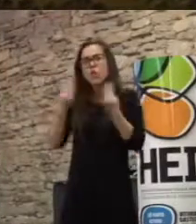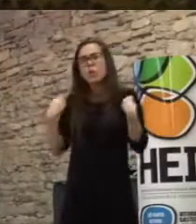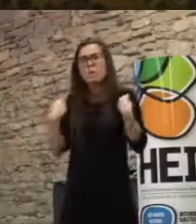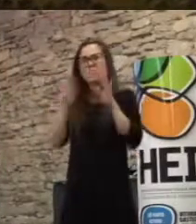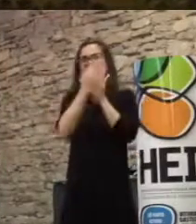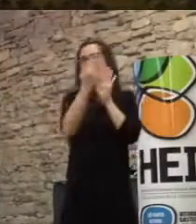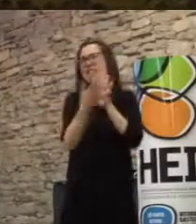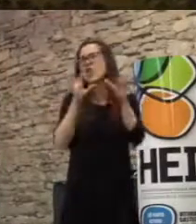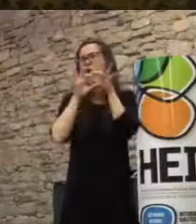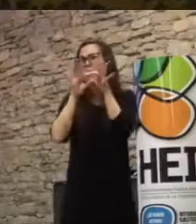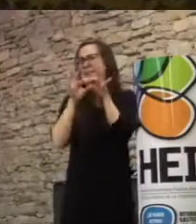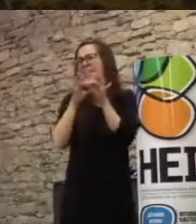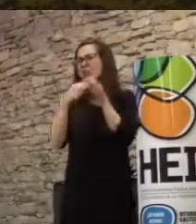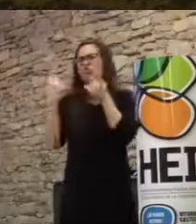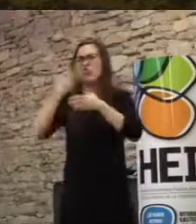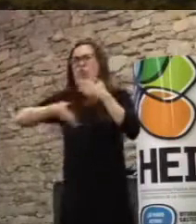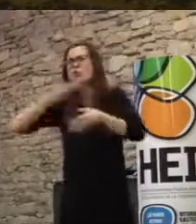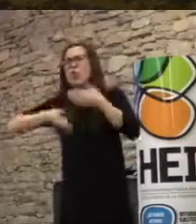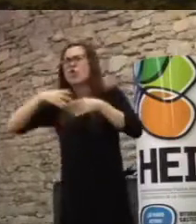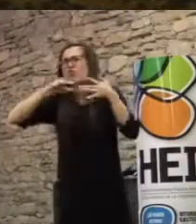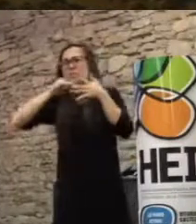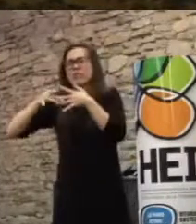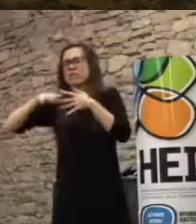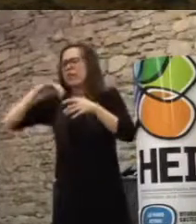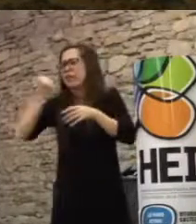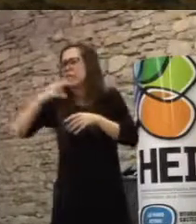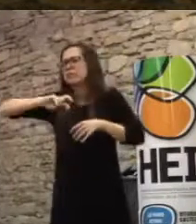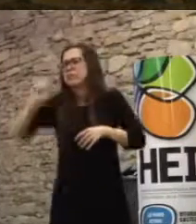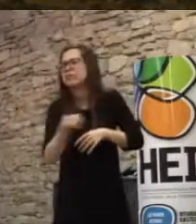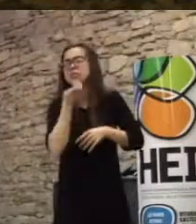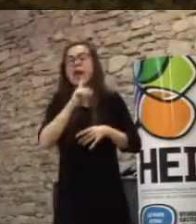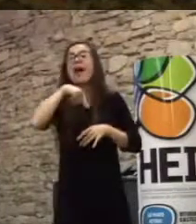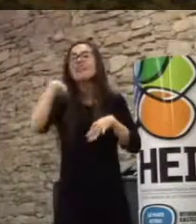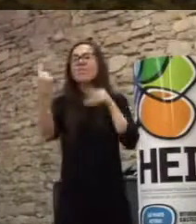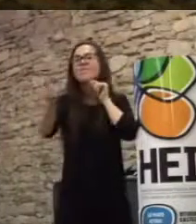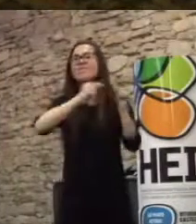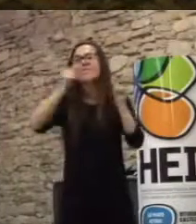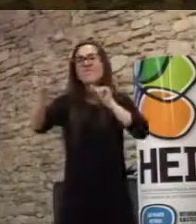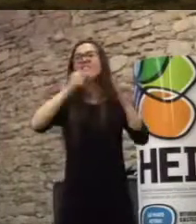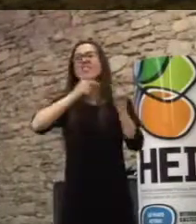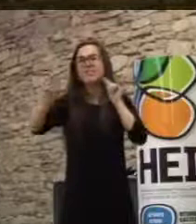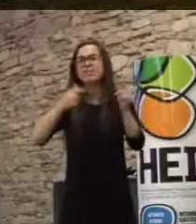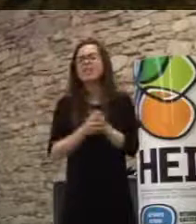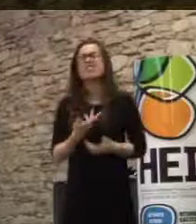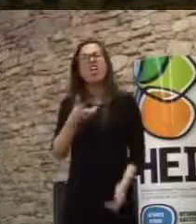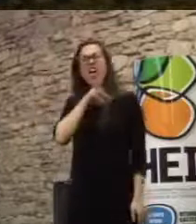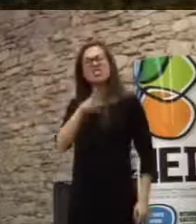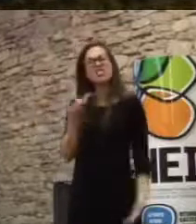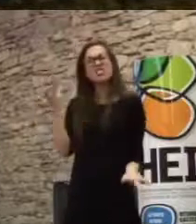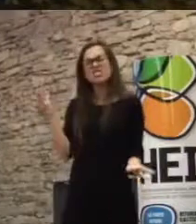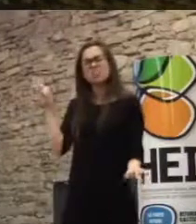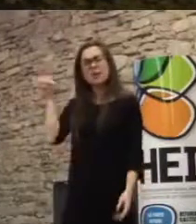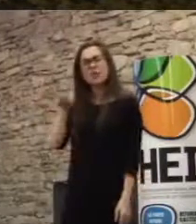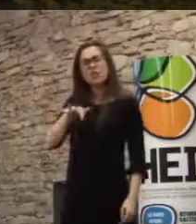vecino como soy yo como amigo como soy yo como colaborador como soy yo como entonces percibirás un feedback interesante y entonces dónde viene la h la que viene en la